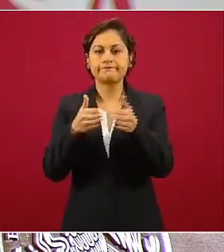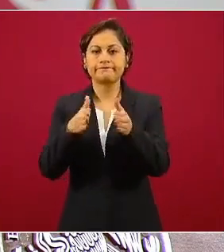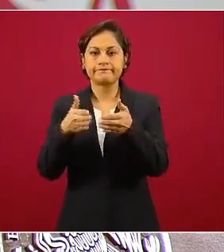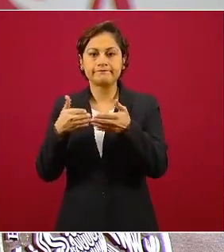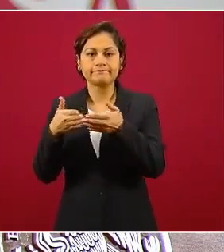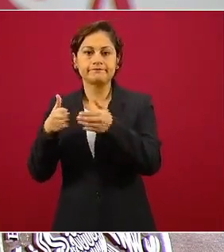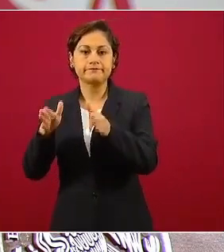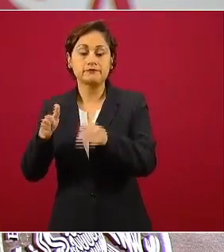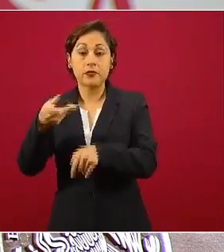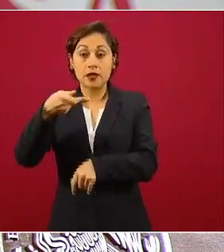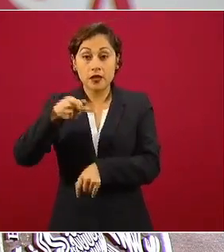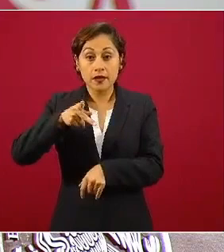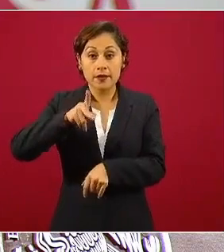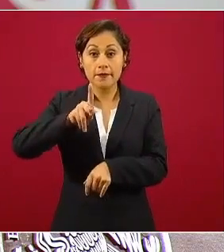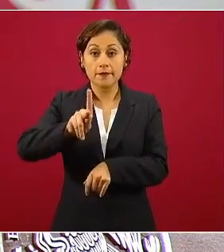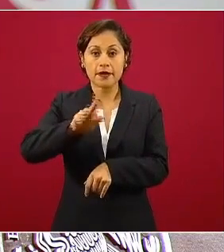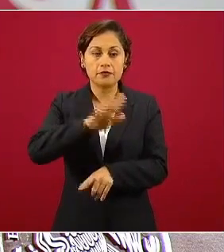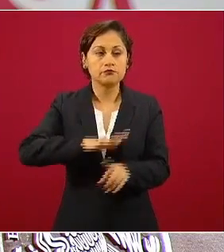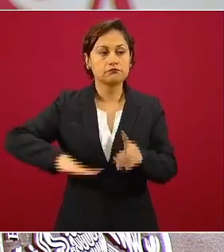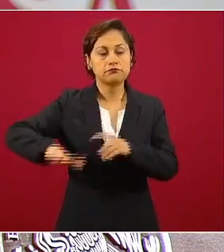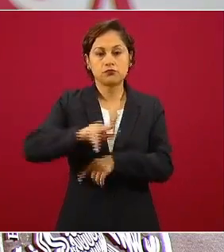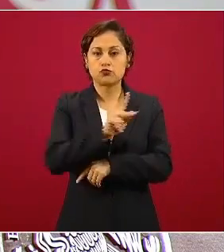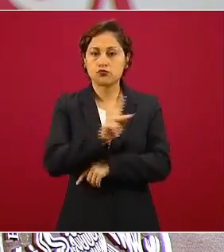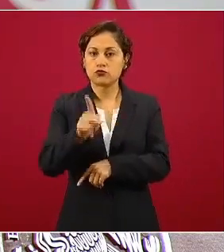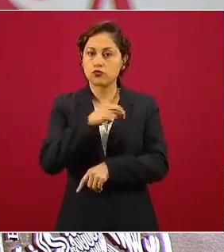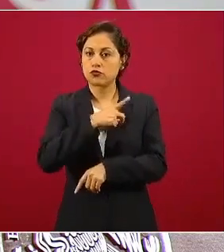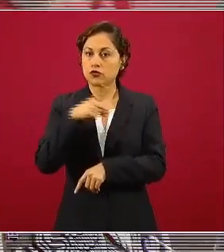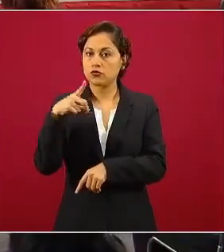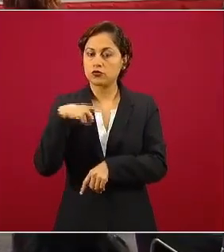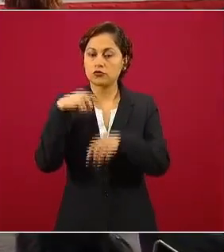las recomendaciones